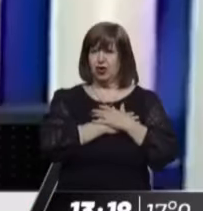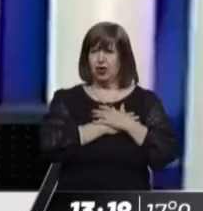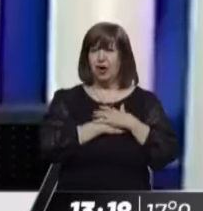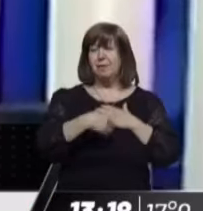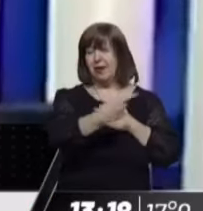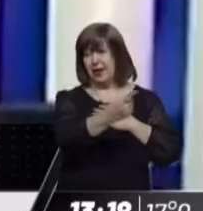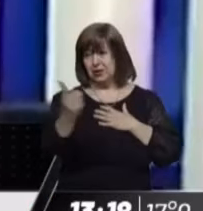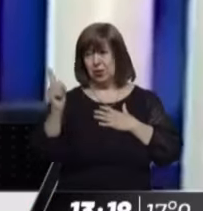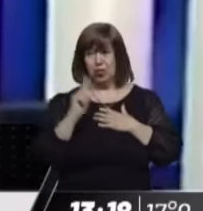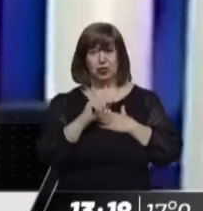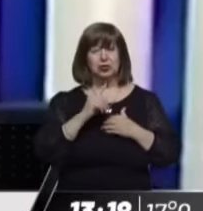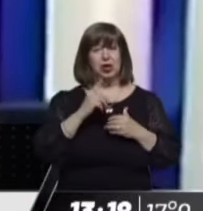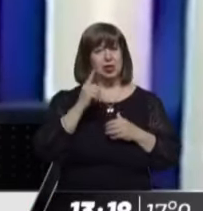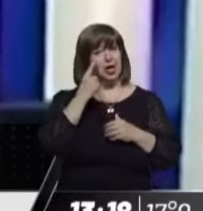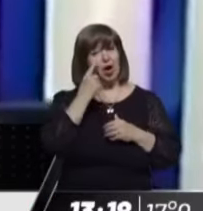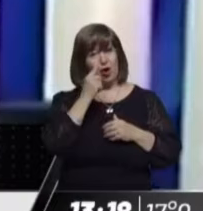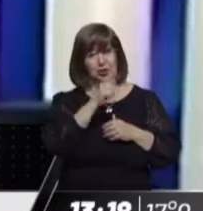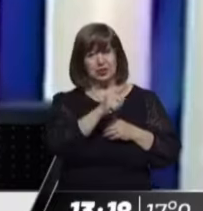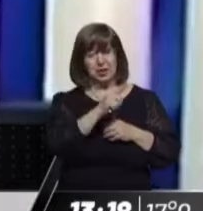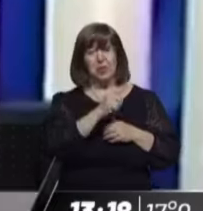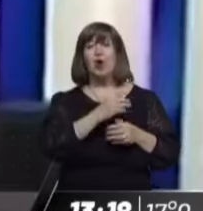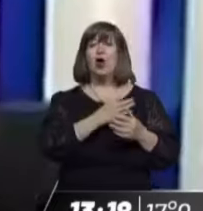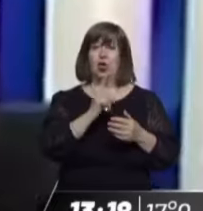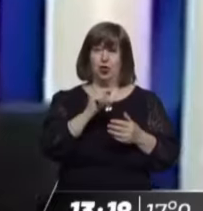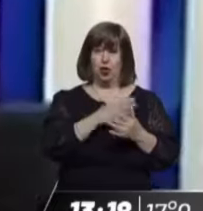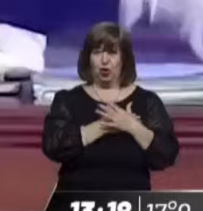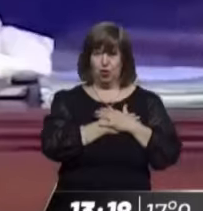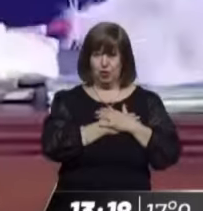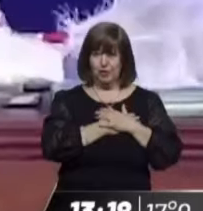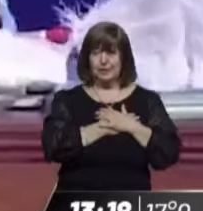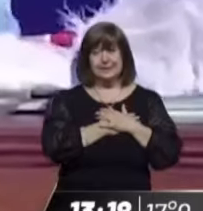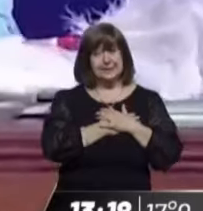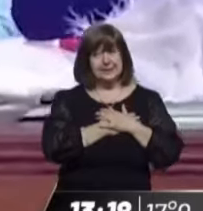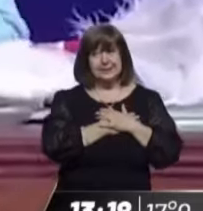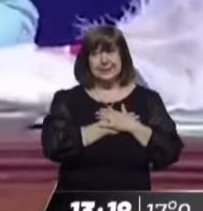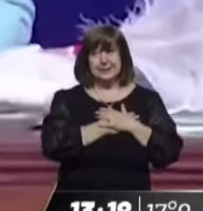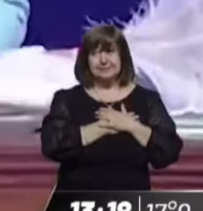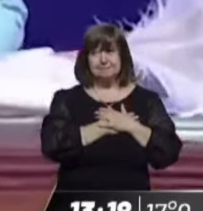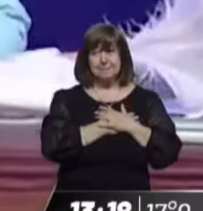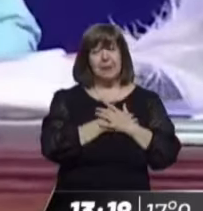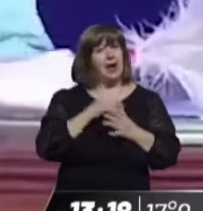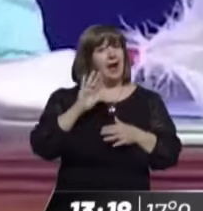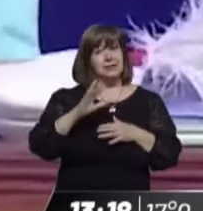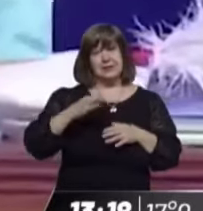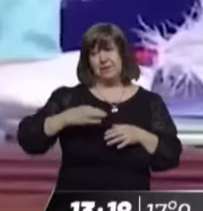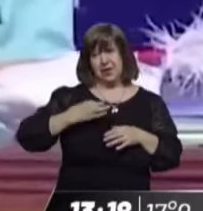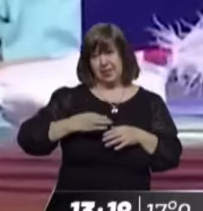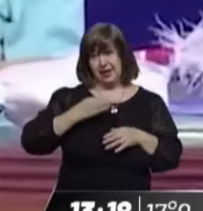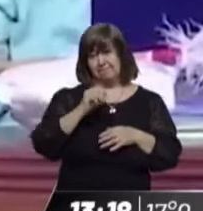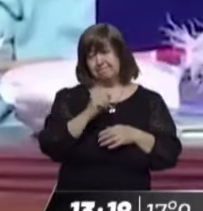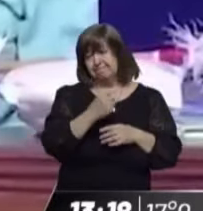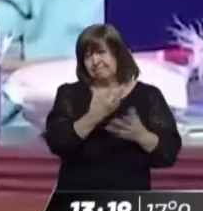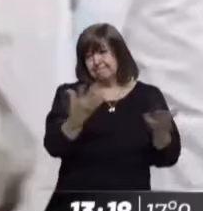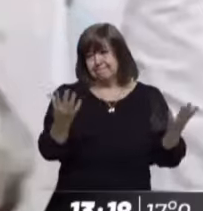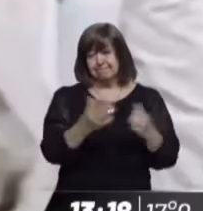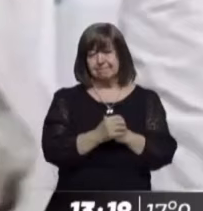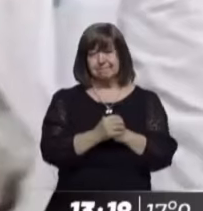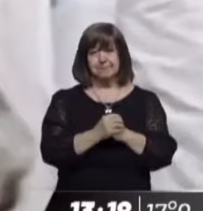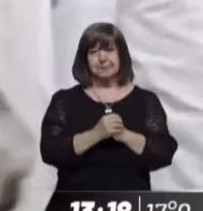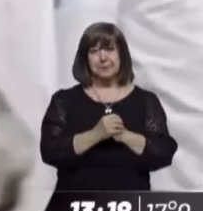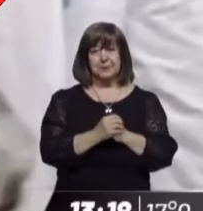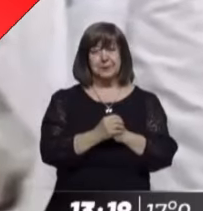poco el destino, ¿no? Es un poco a donde vamos todos. Así está la salud de Antonio Gasalla hoy por hoy.